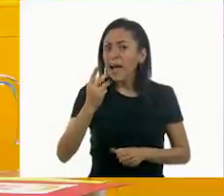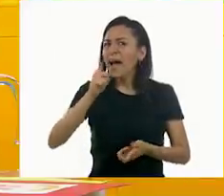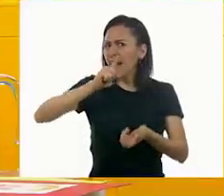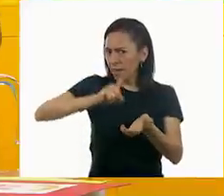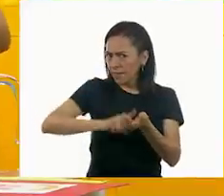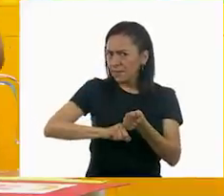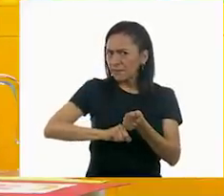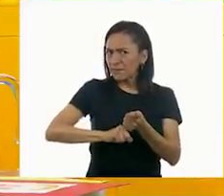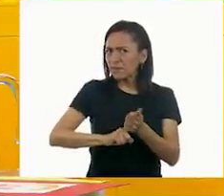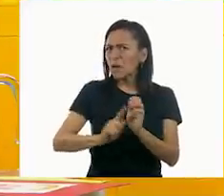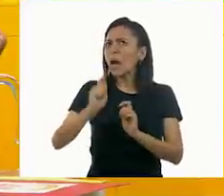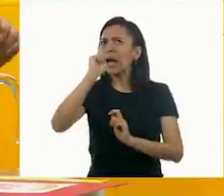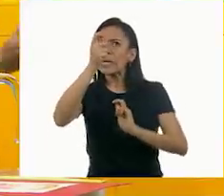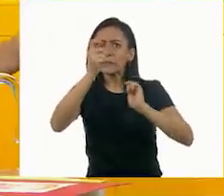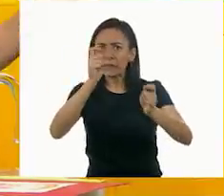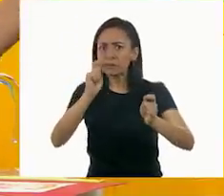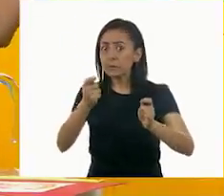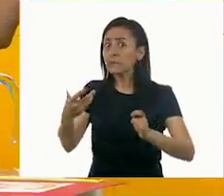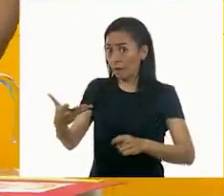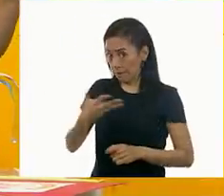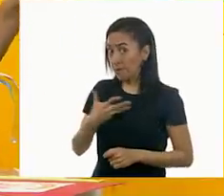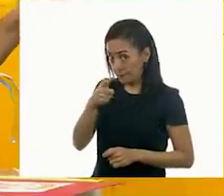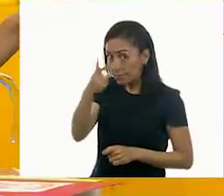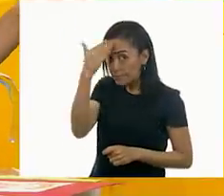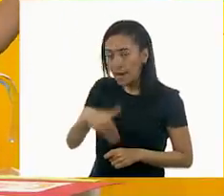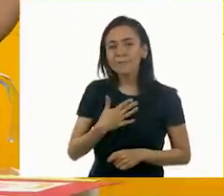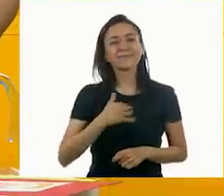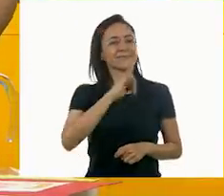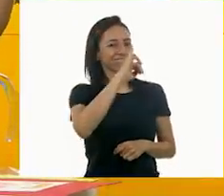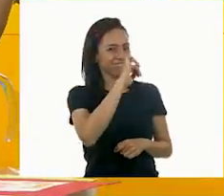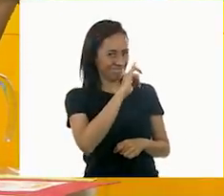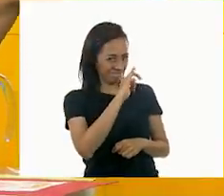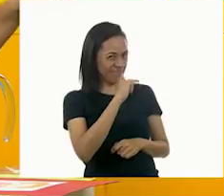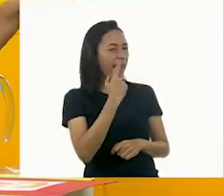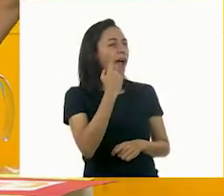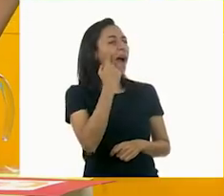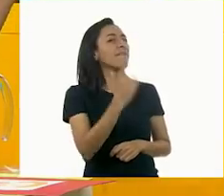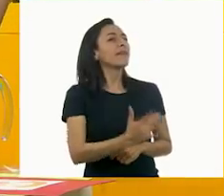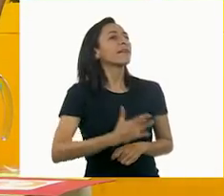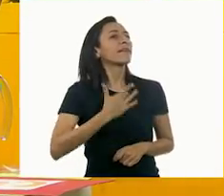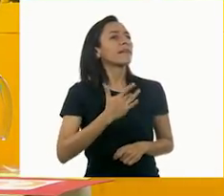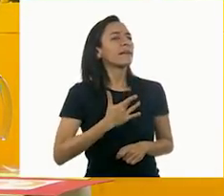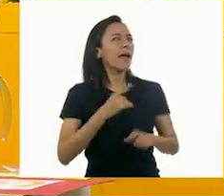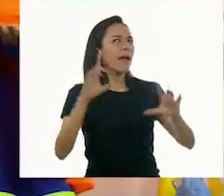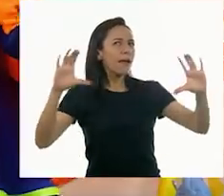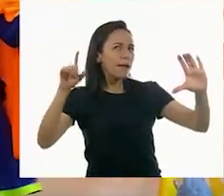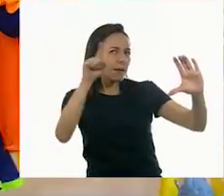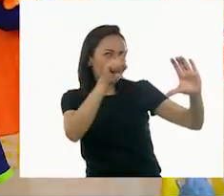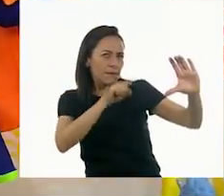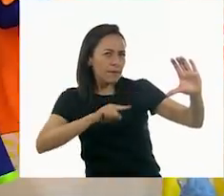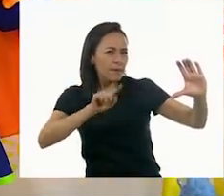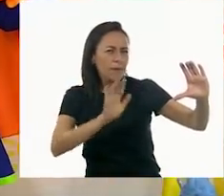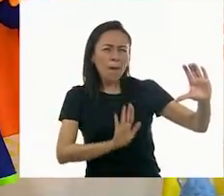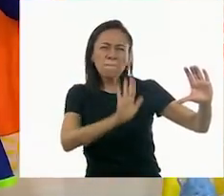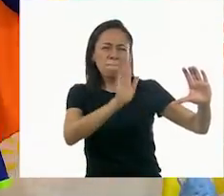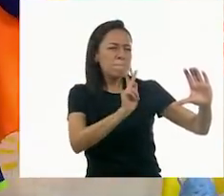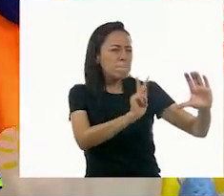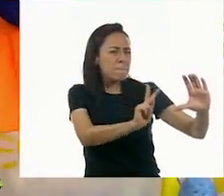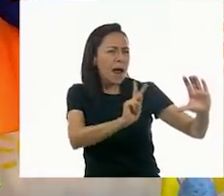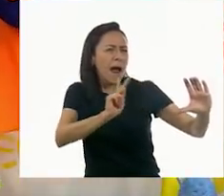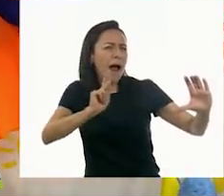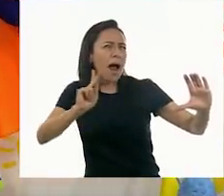un importante significado. ¿A qué se parecen? ¿A qué se parecen?